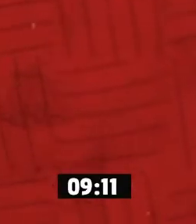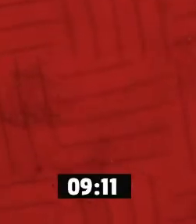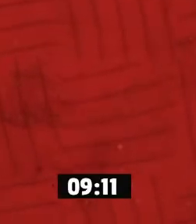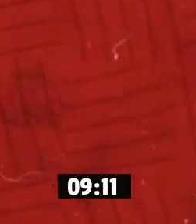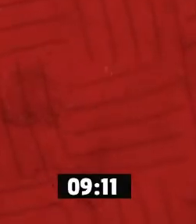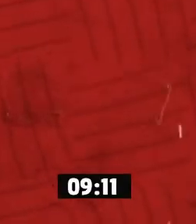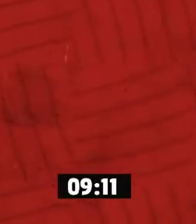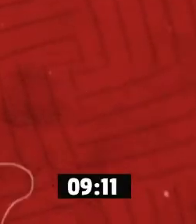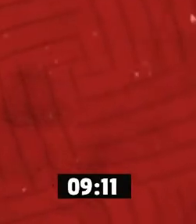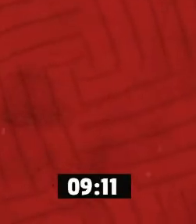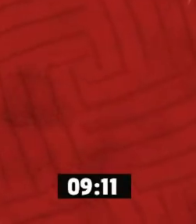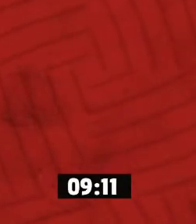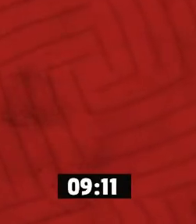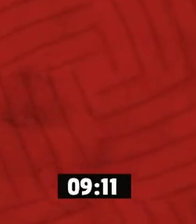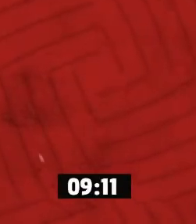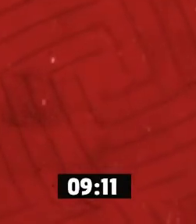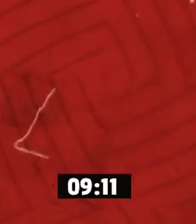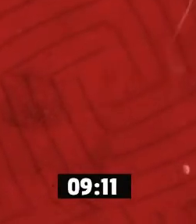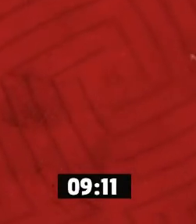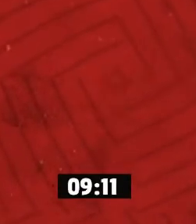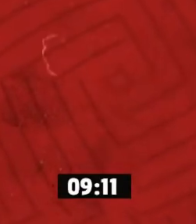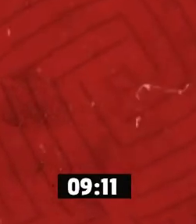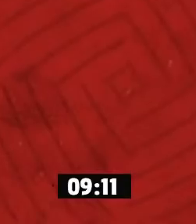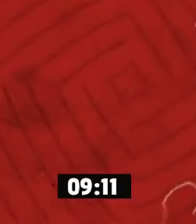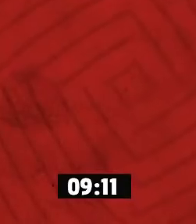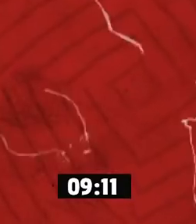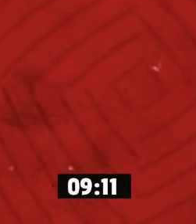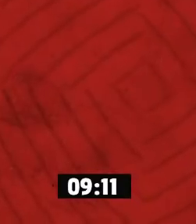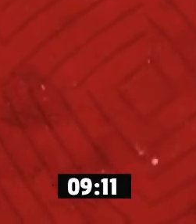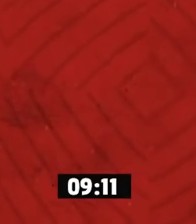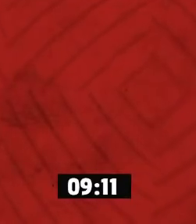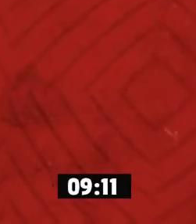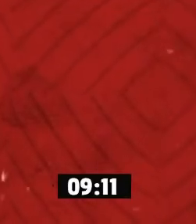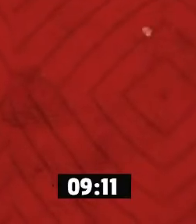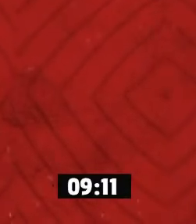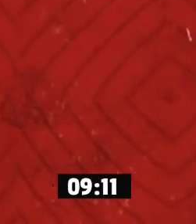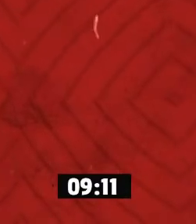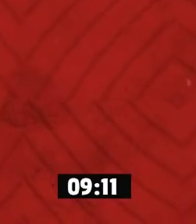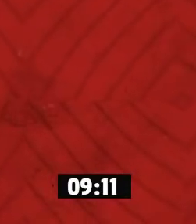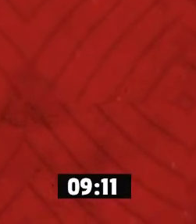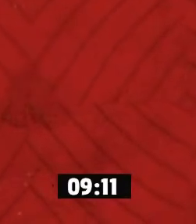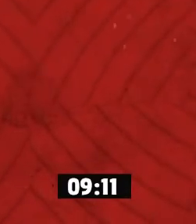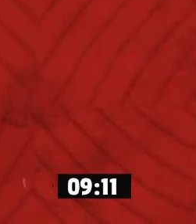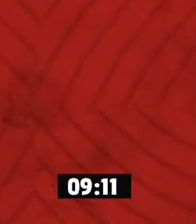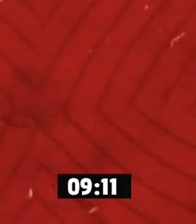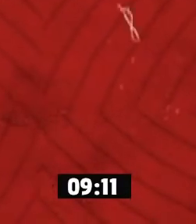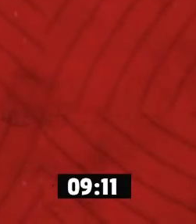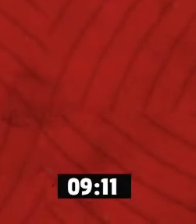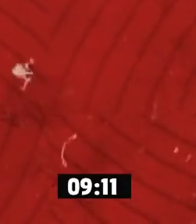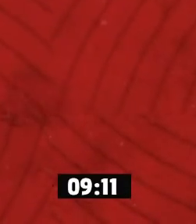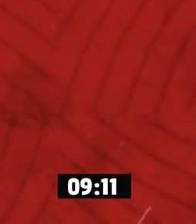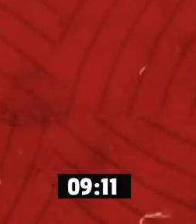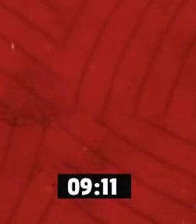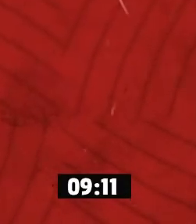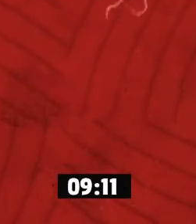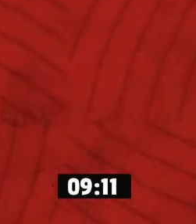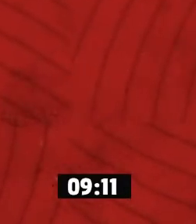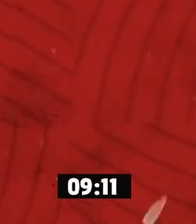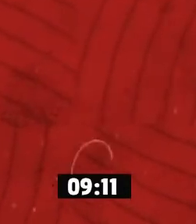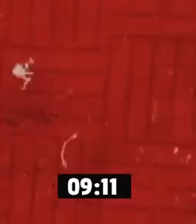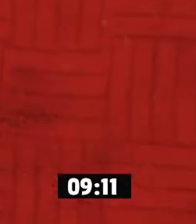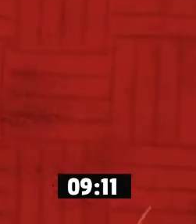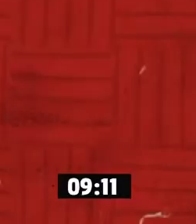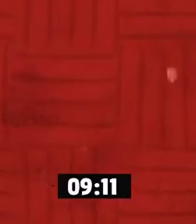found, like a bridge over troubled